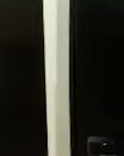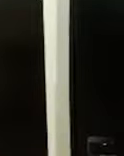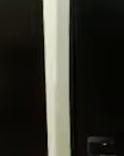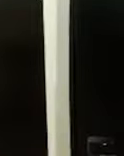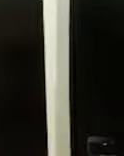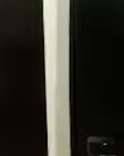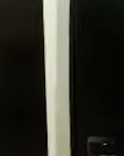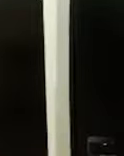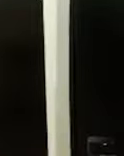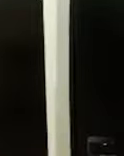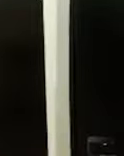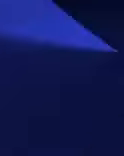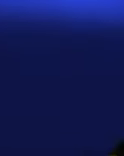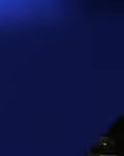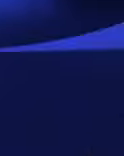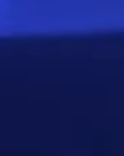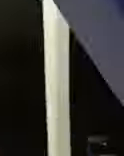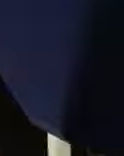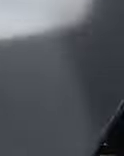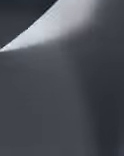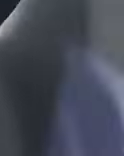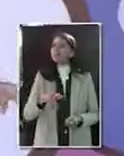los 64 años de edad.